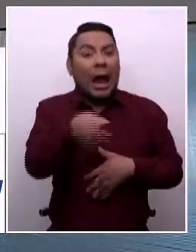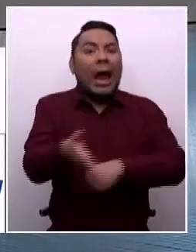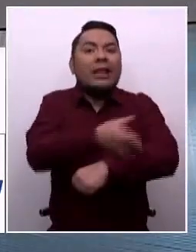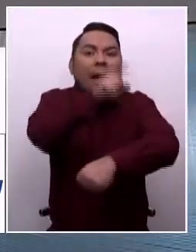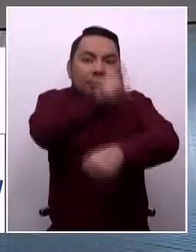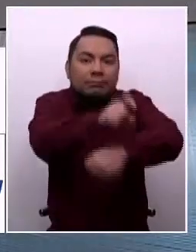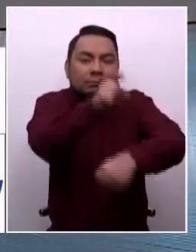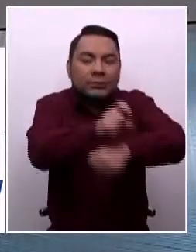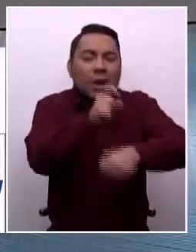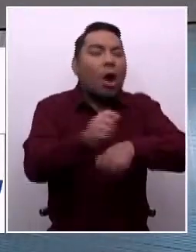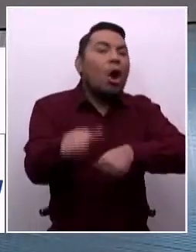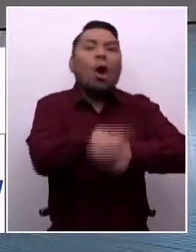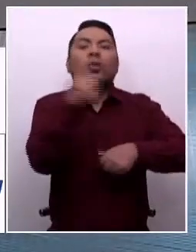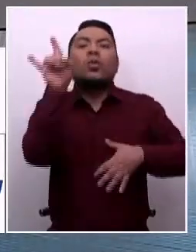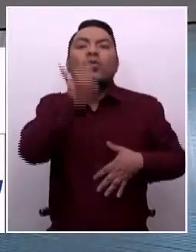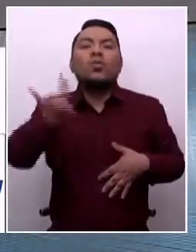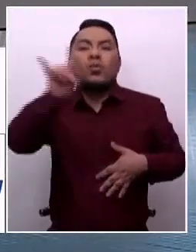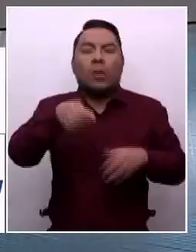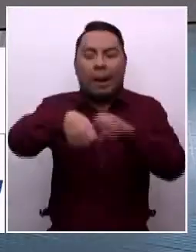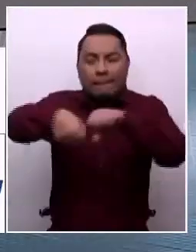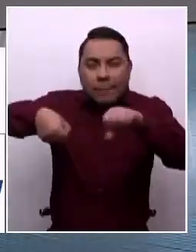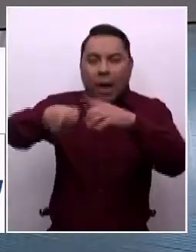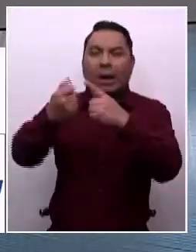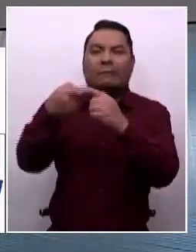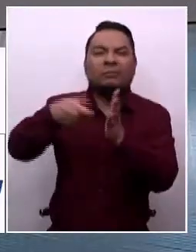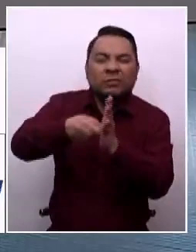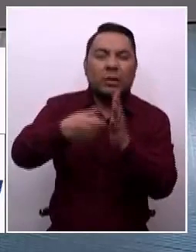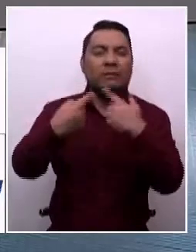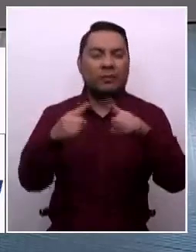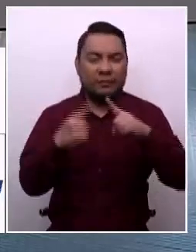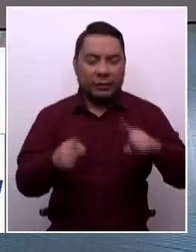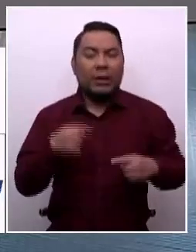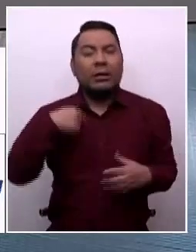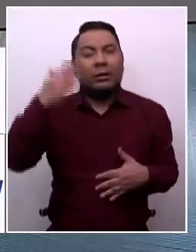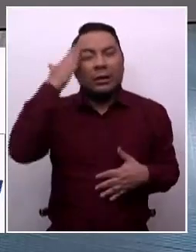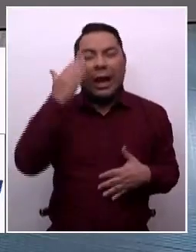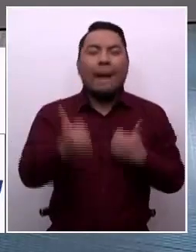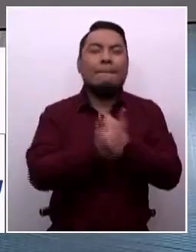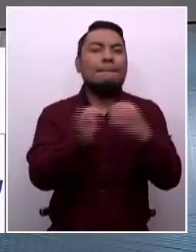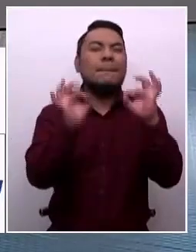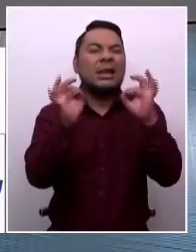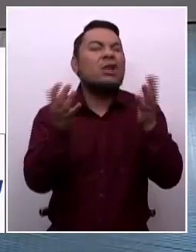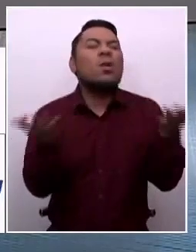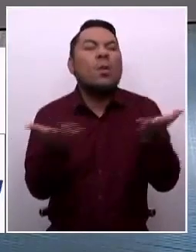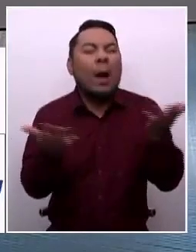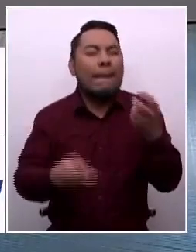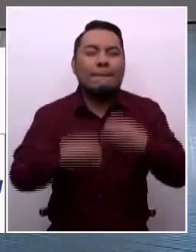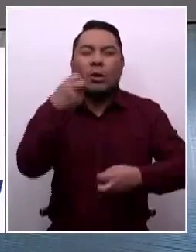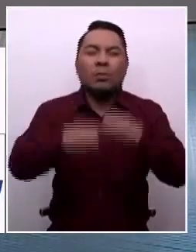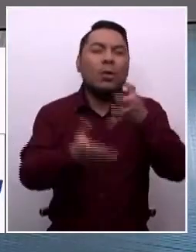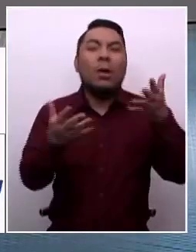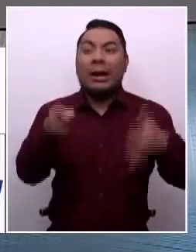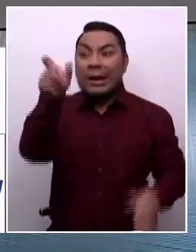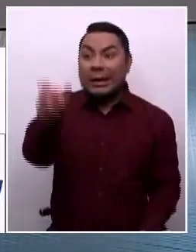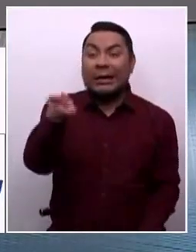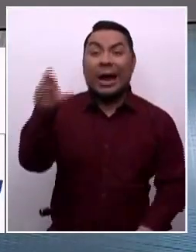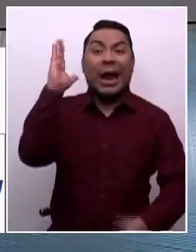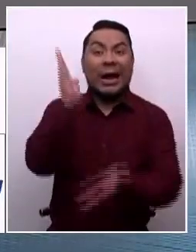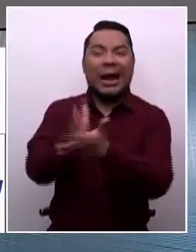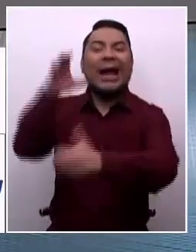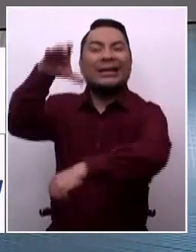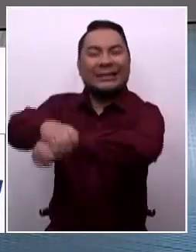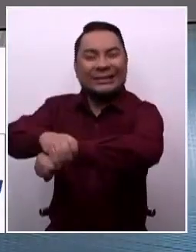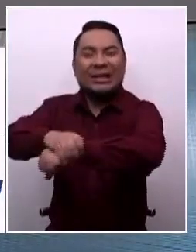en torno inteligencia porque hoy sabemos Cuál es el grave problema que los delincuentes que son apresados por la Policía Nacional